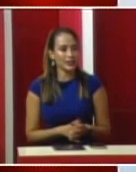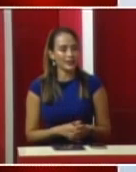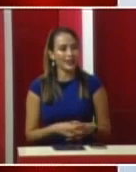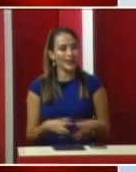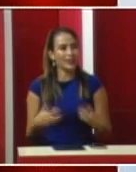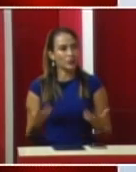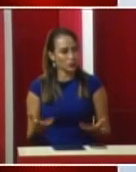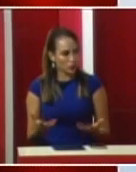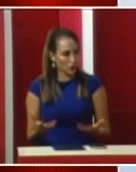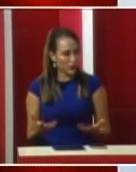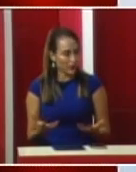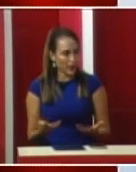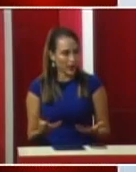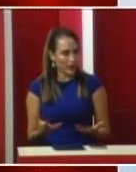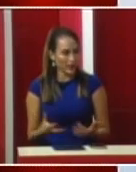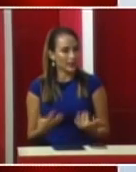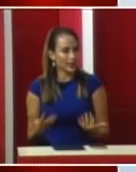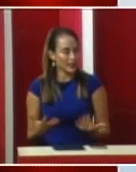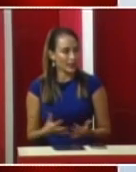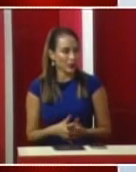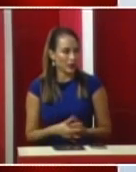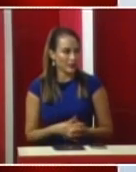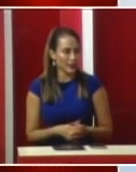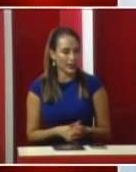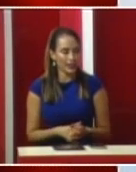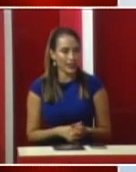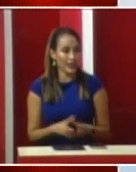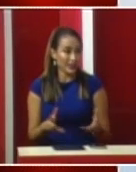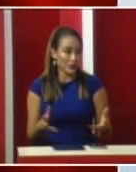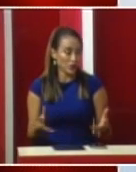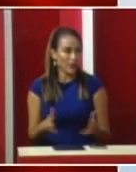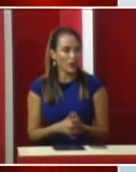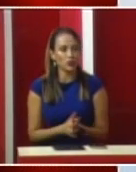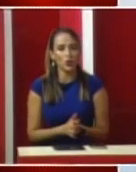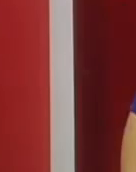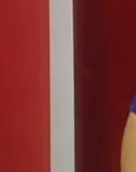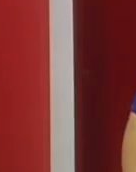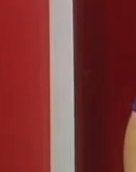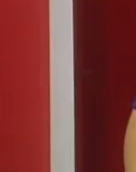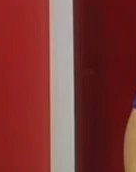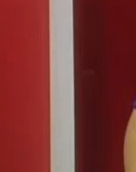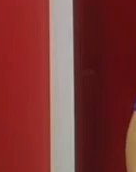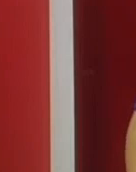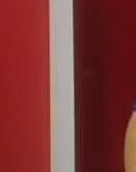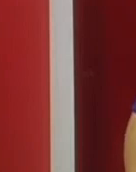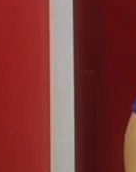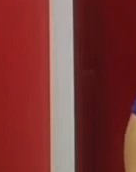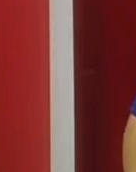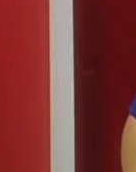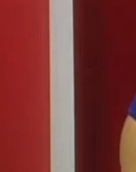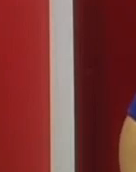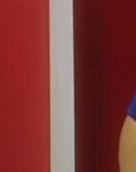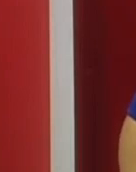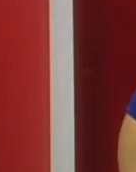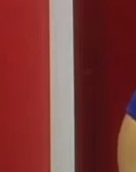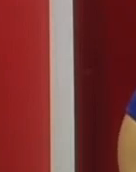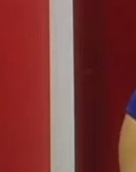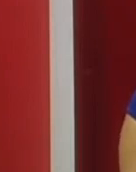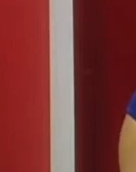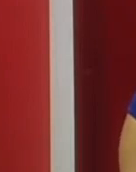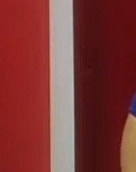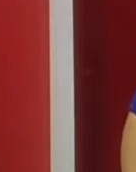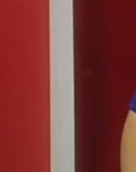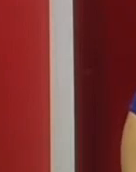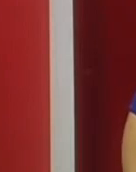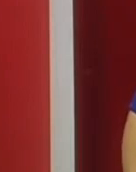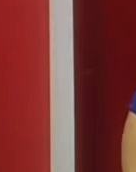entonces que se da el anuncio de quién es la nueva fiscal general, la reelección de Consuelo Porras, y las reacciones también se hacen